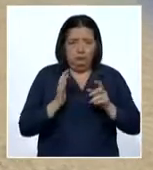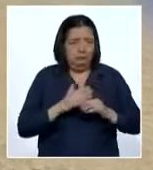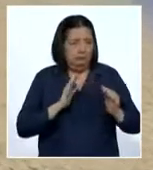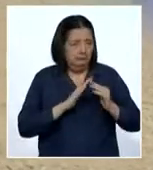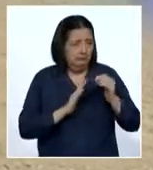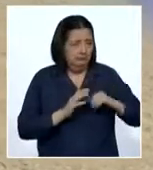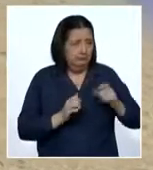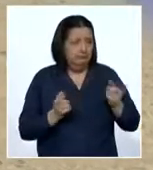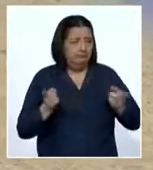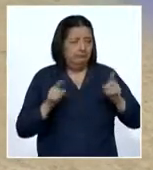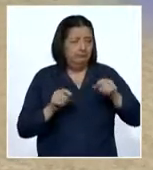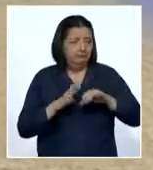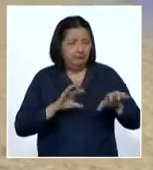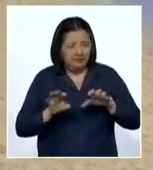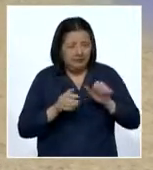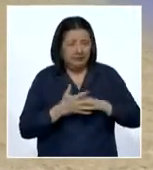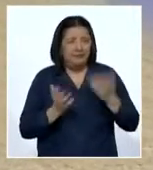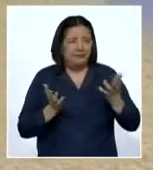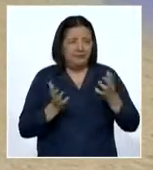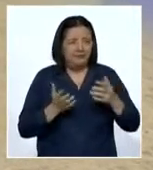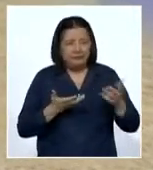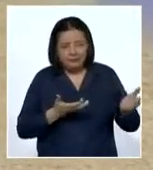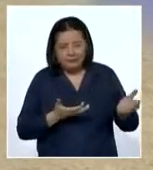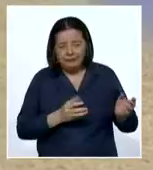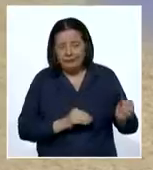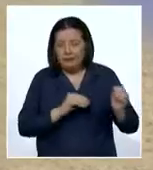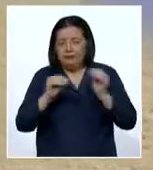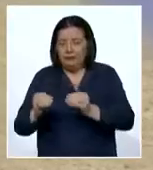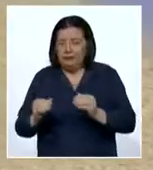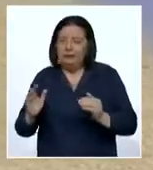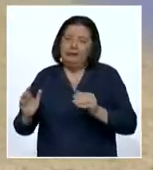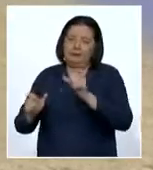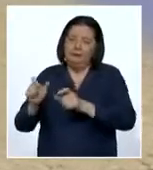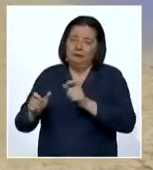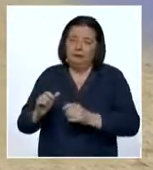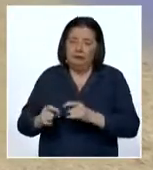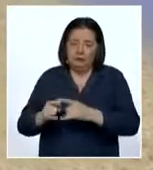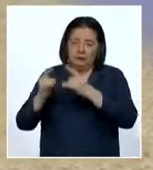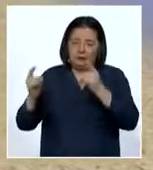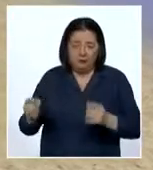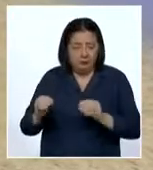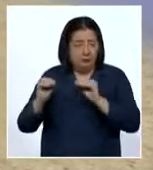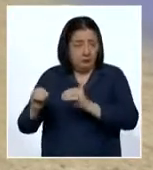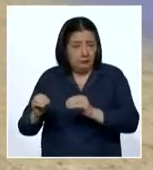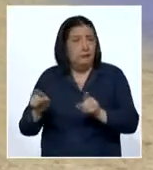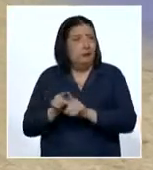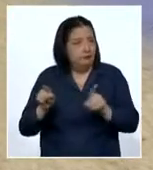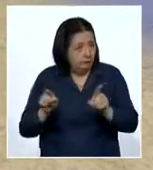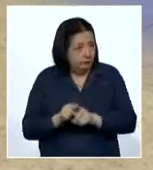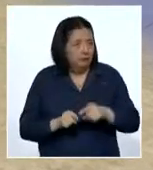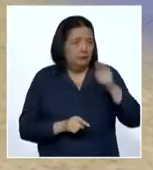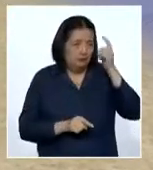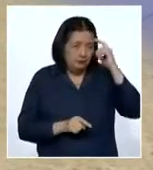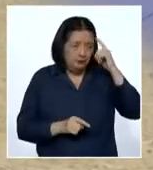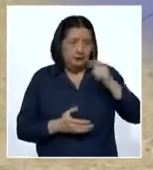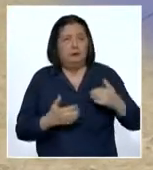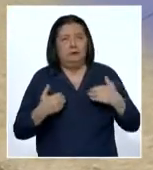municipalidades, cuando gestionan los traslados, las reubicaciones, las carpas, hay que considerar también a las mascotas. No